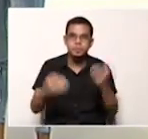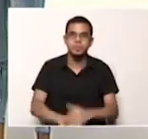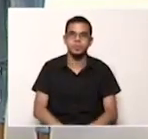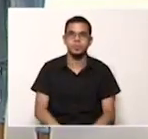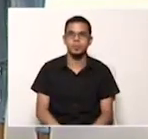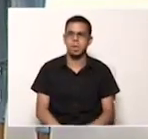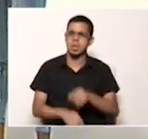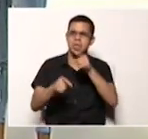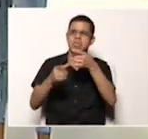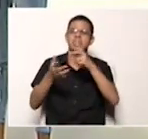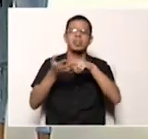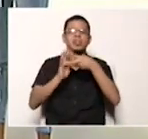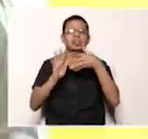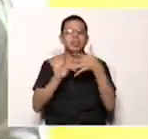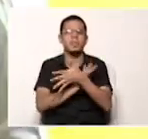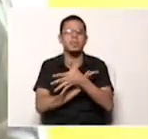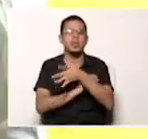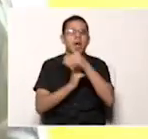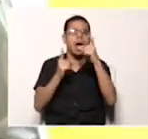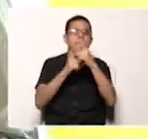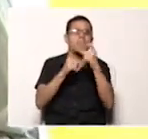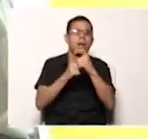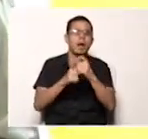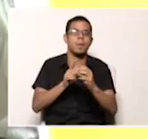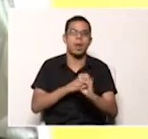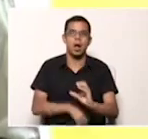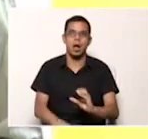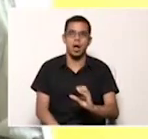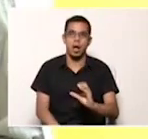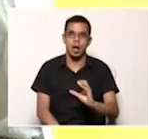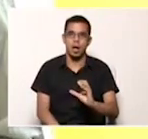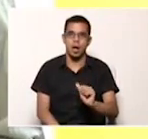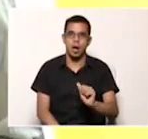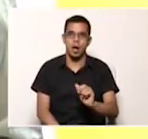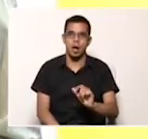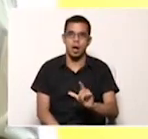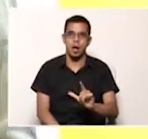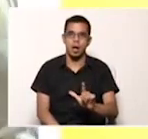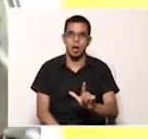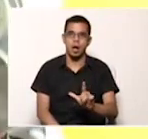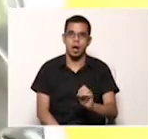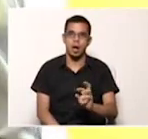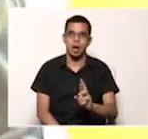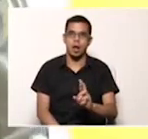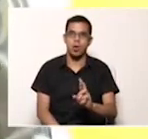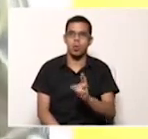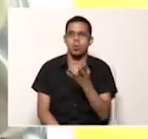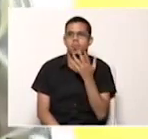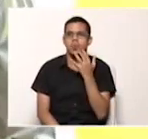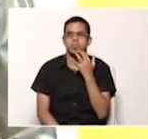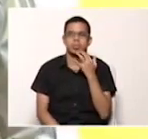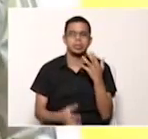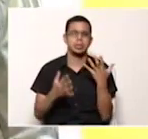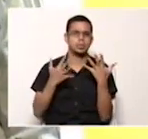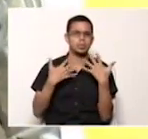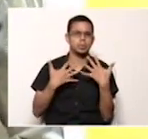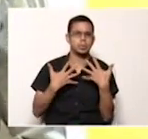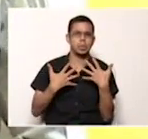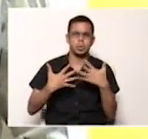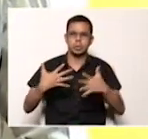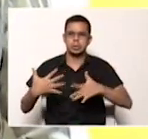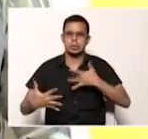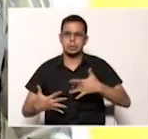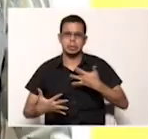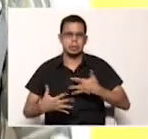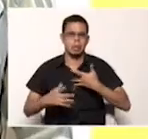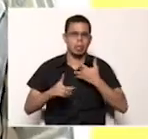¿qué es calor? Calor. Bueno, cuando dice tengo calor, tiene esa sensación de temperaturas